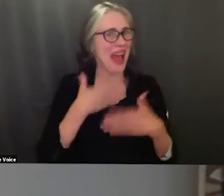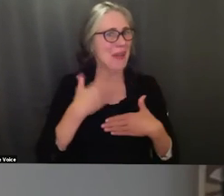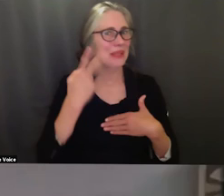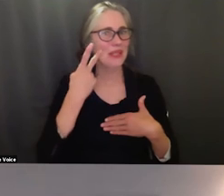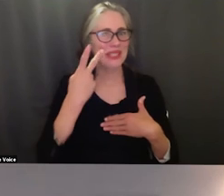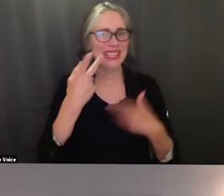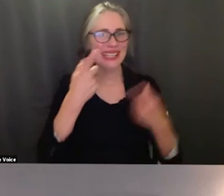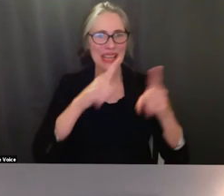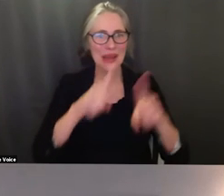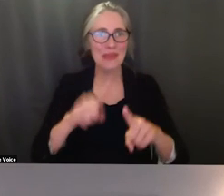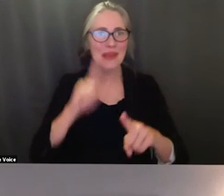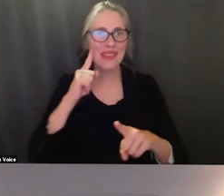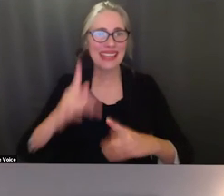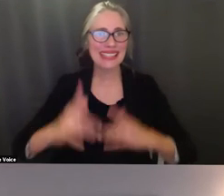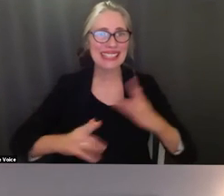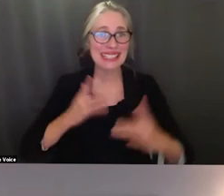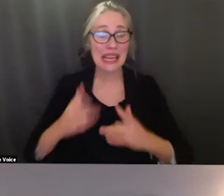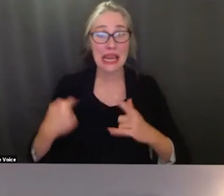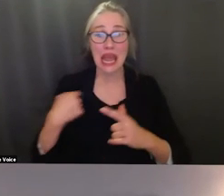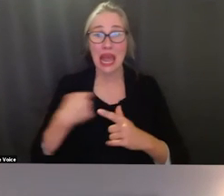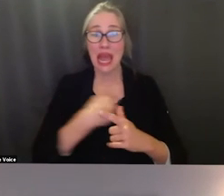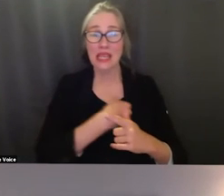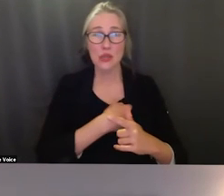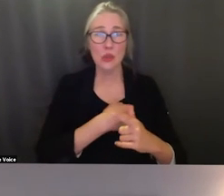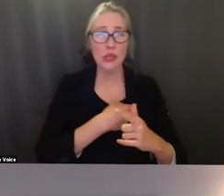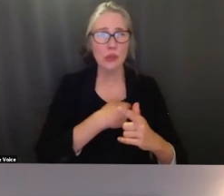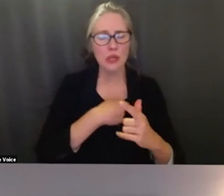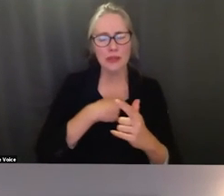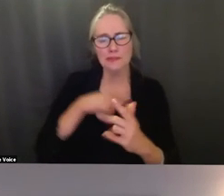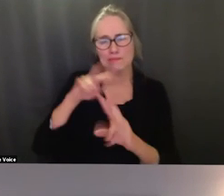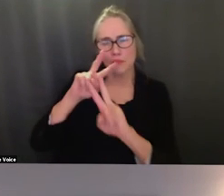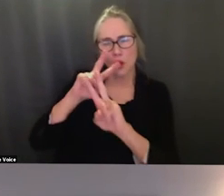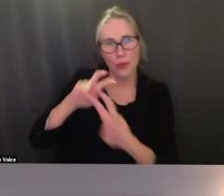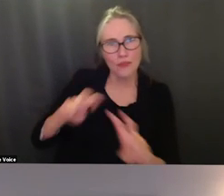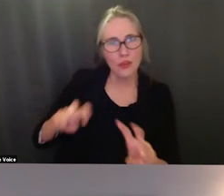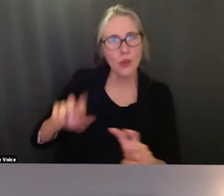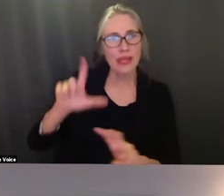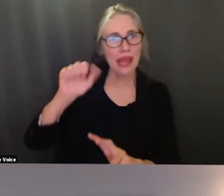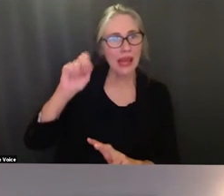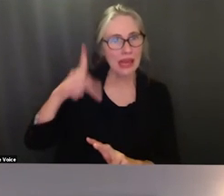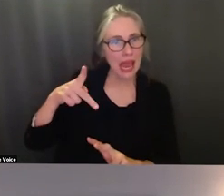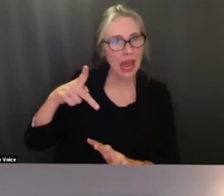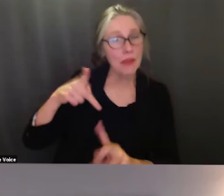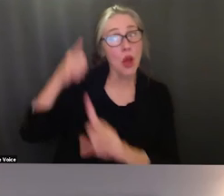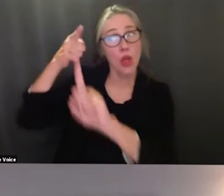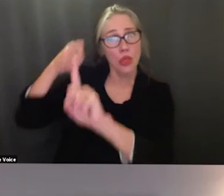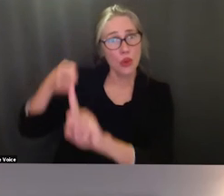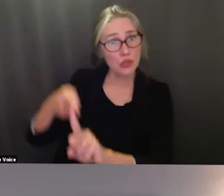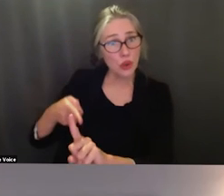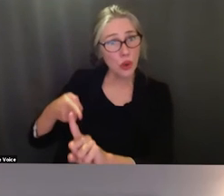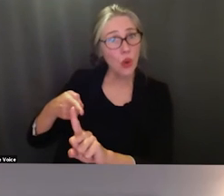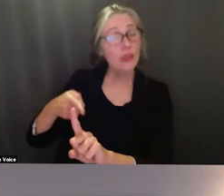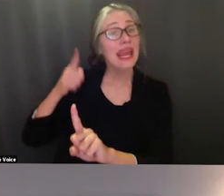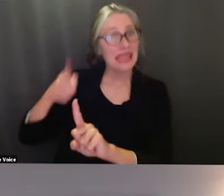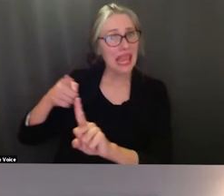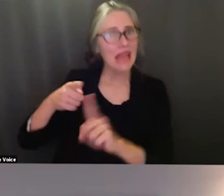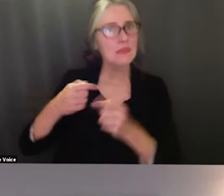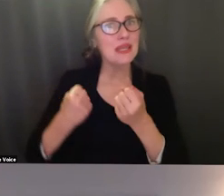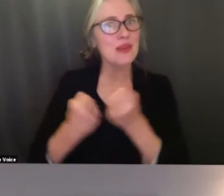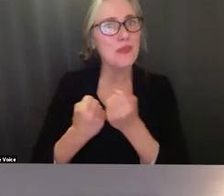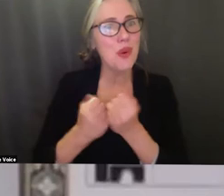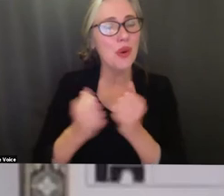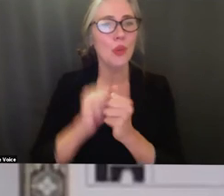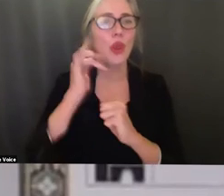me emociona. Estábamos hablando de esto del ELCAP y todas esas metas realmente pueden estar relacionadas con